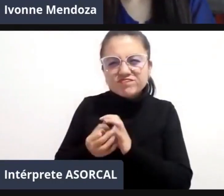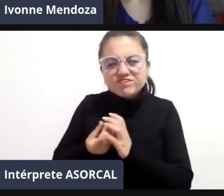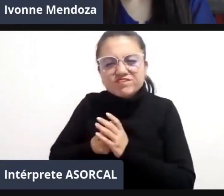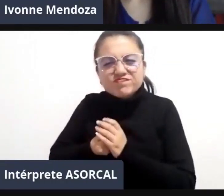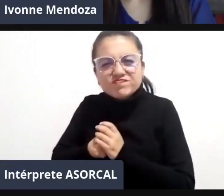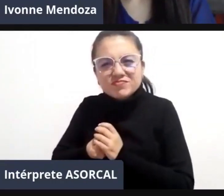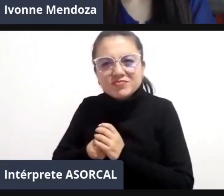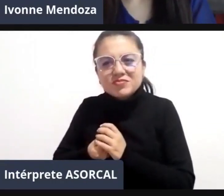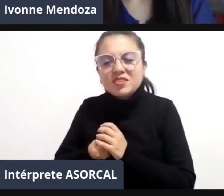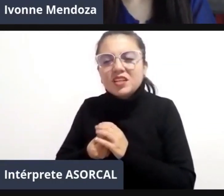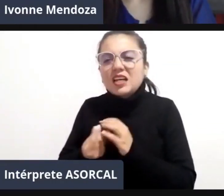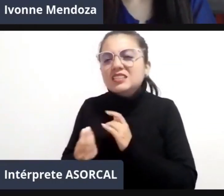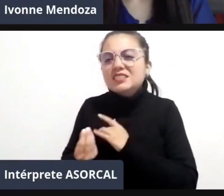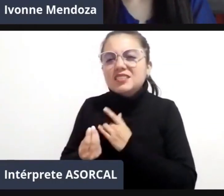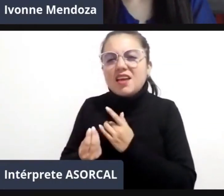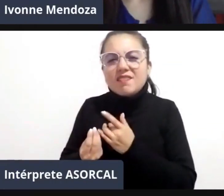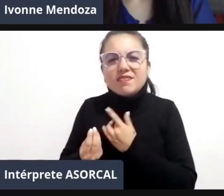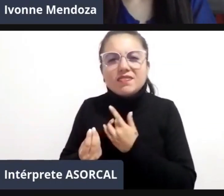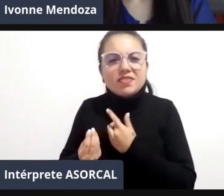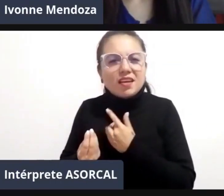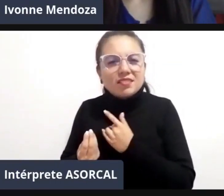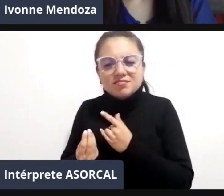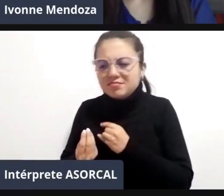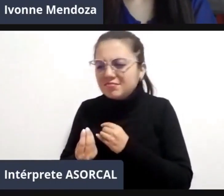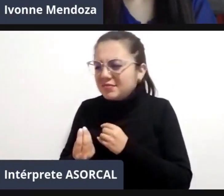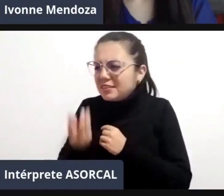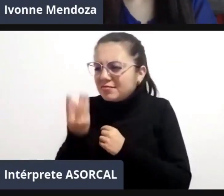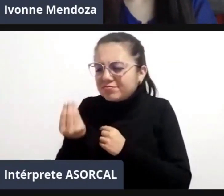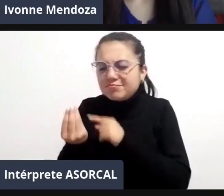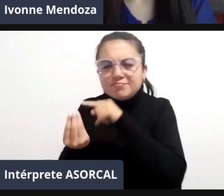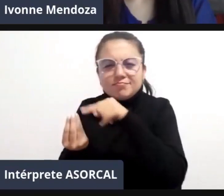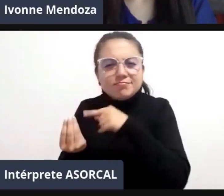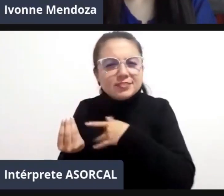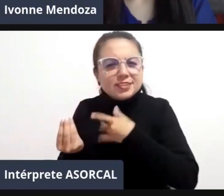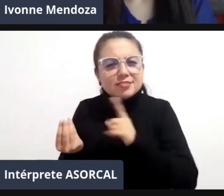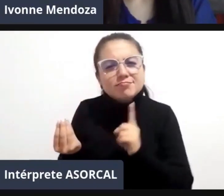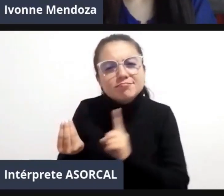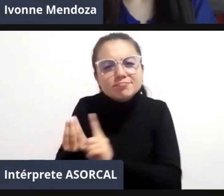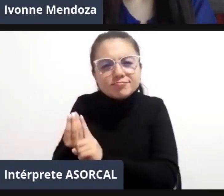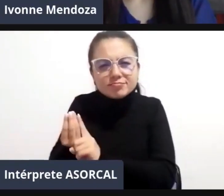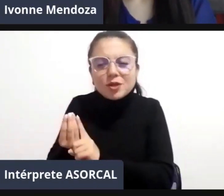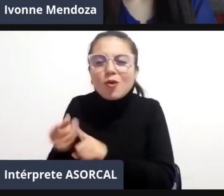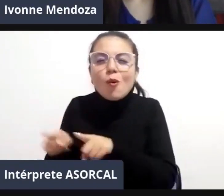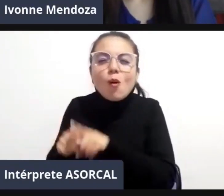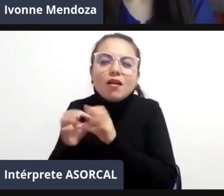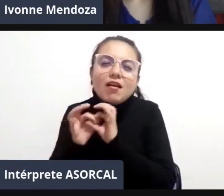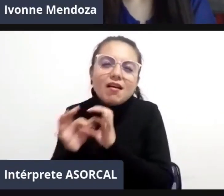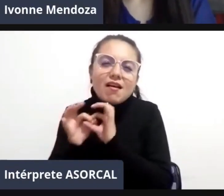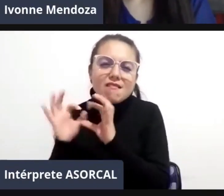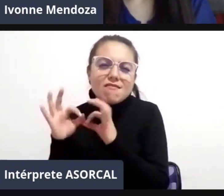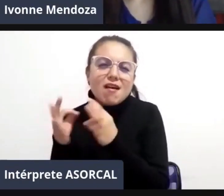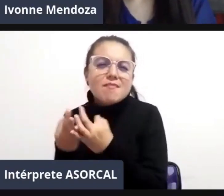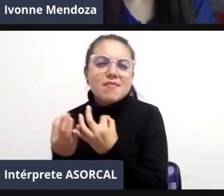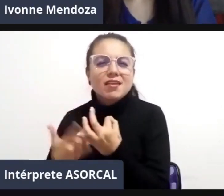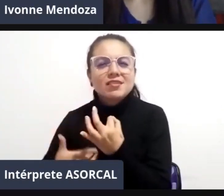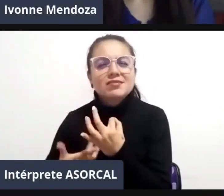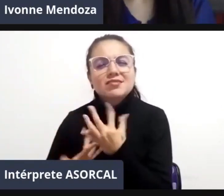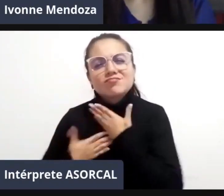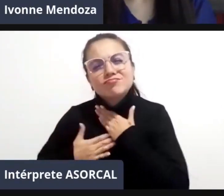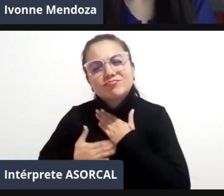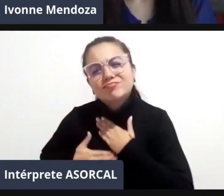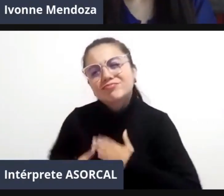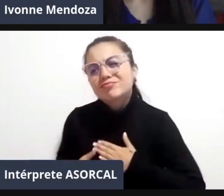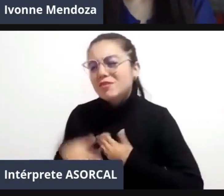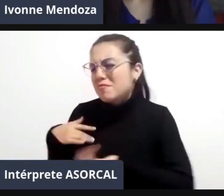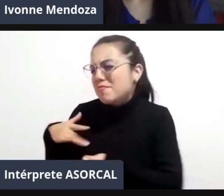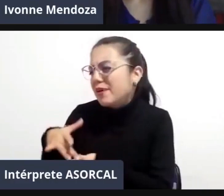como el único lugar en el cual son tenidos en cuenta, por ejemplo. Pero más allá de esto yo no